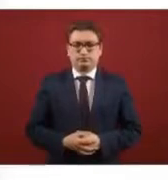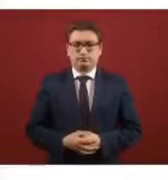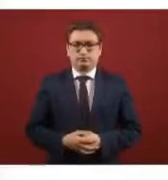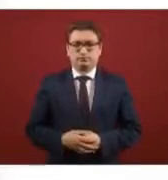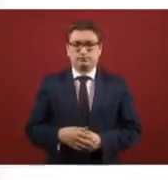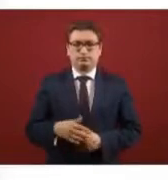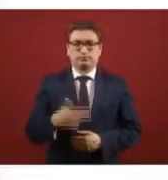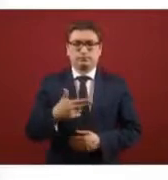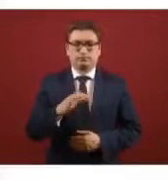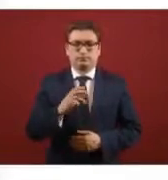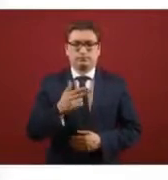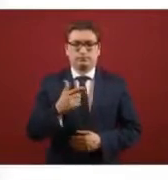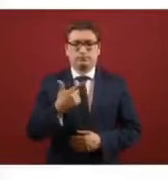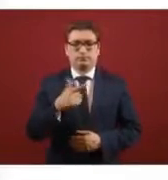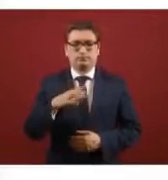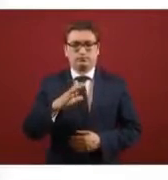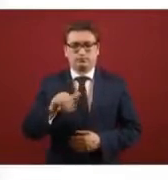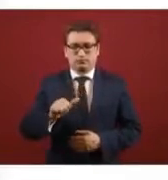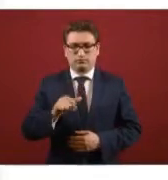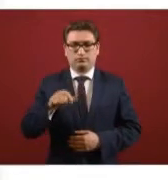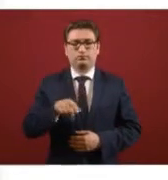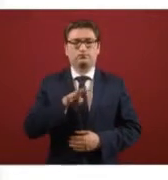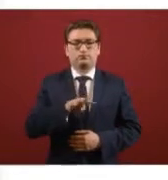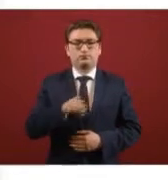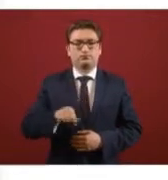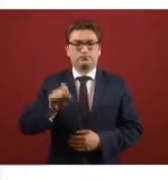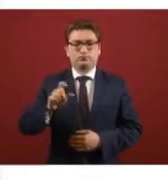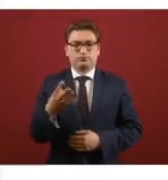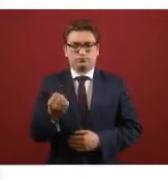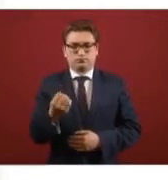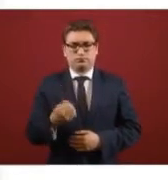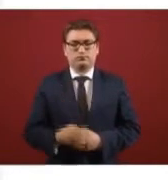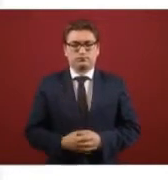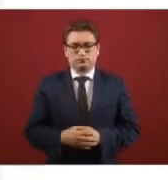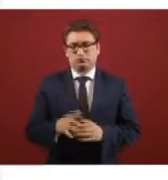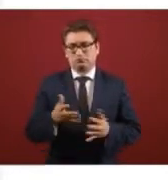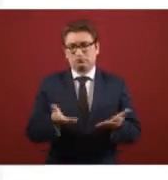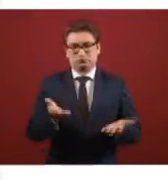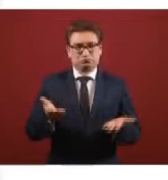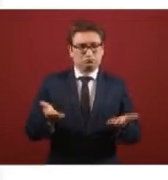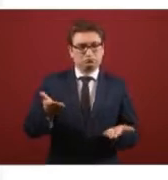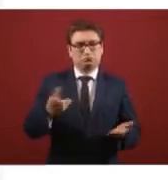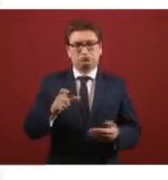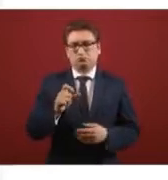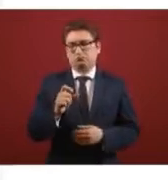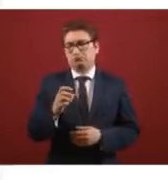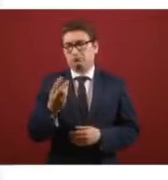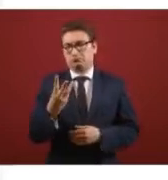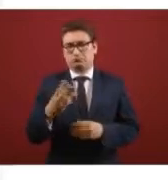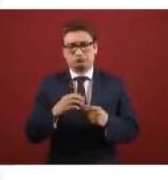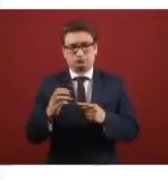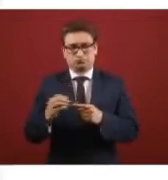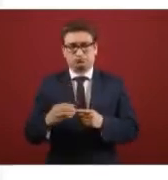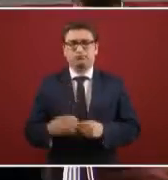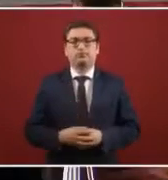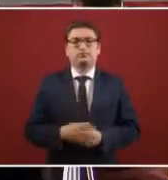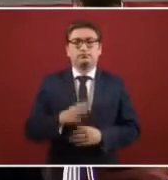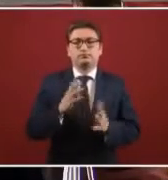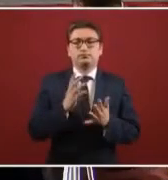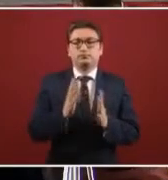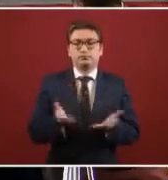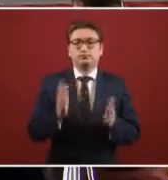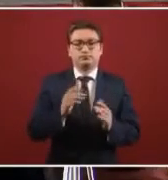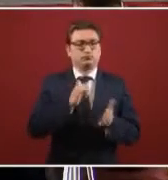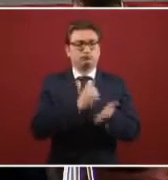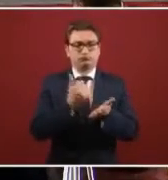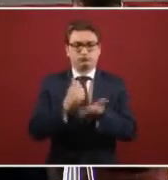Centro Tabasco a 19 pesos con 29 centavos por litro, un margen de 23 centavos. Y ahora si lo vemos por So marcas,